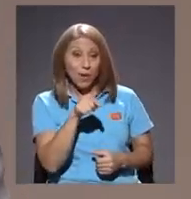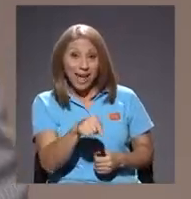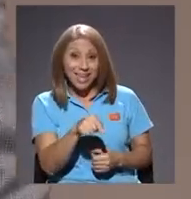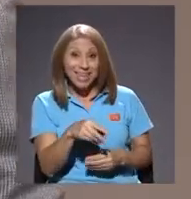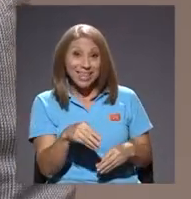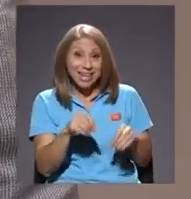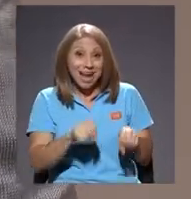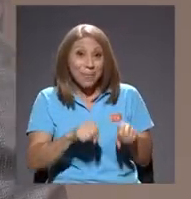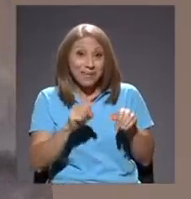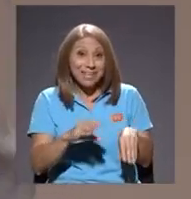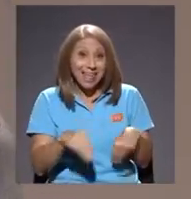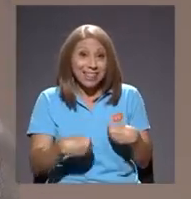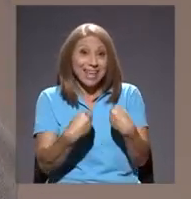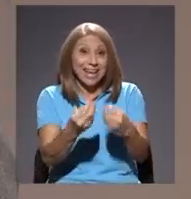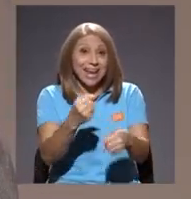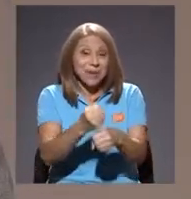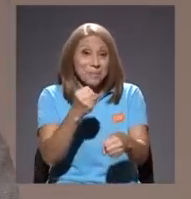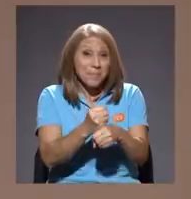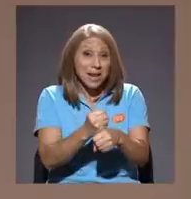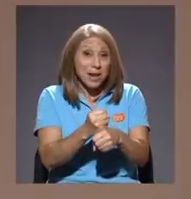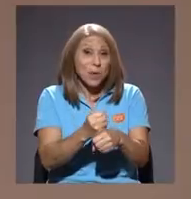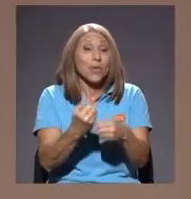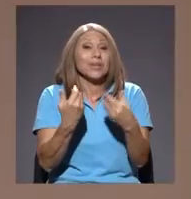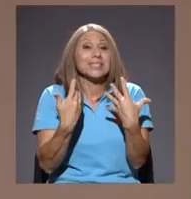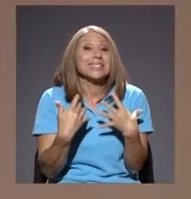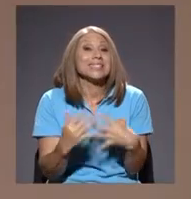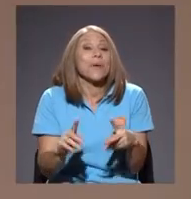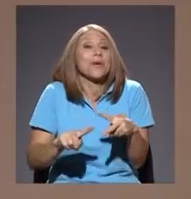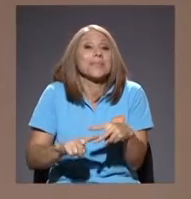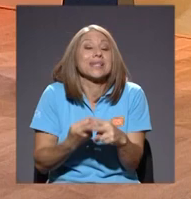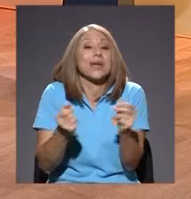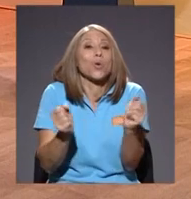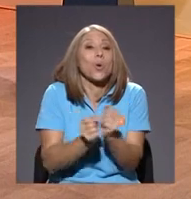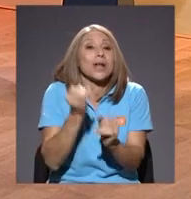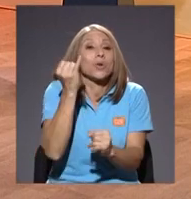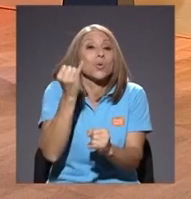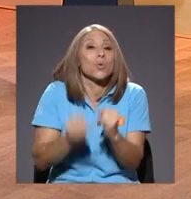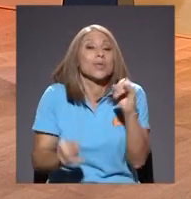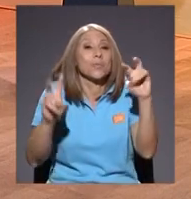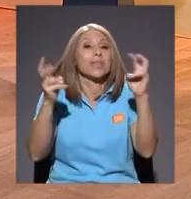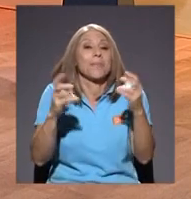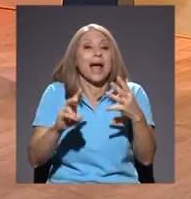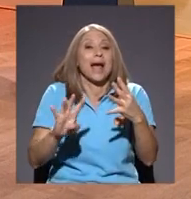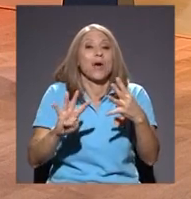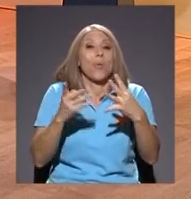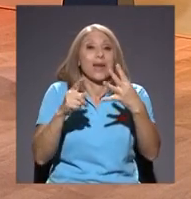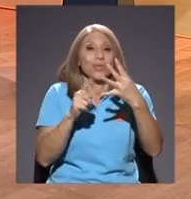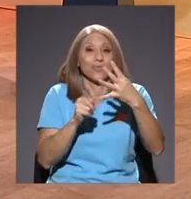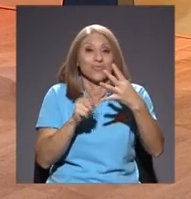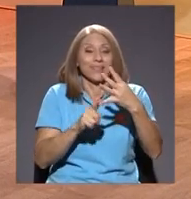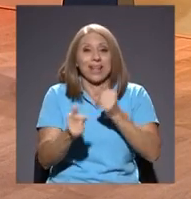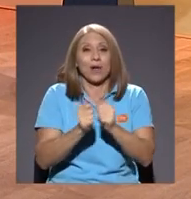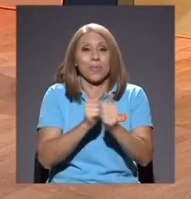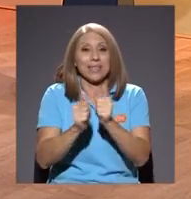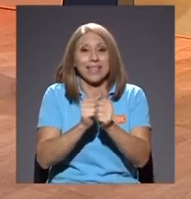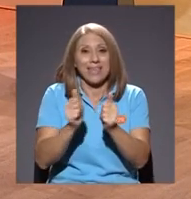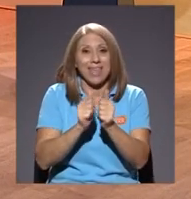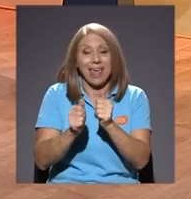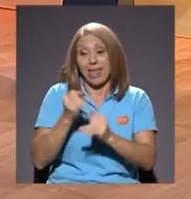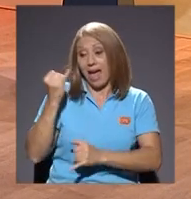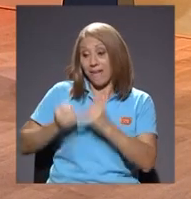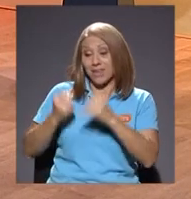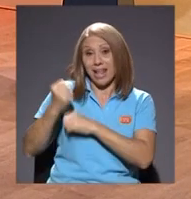último el último el cuarto de quedar como un tema de la competitividad las medidas que anunciaron hacia final de año